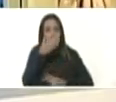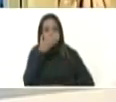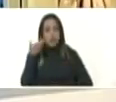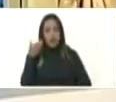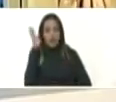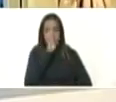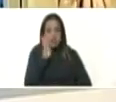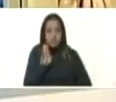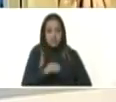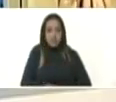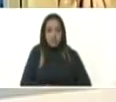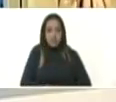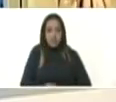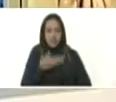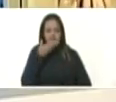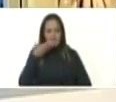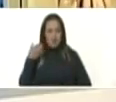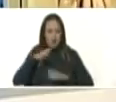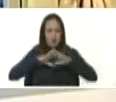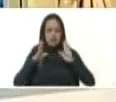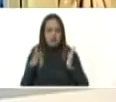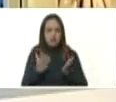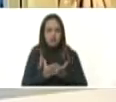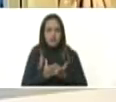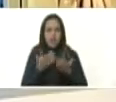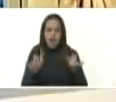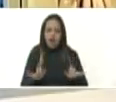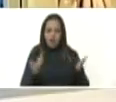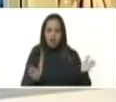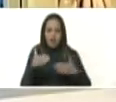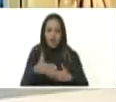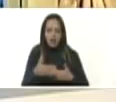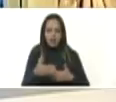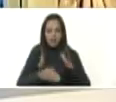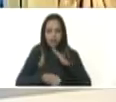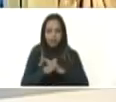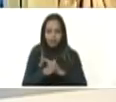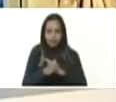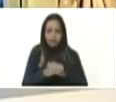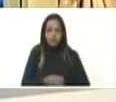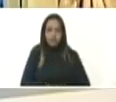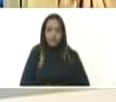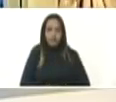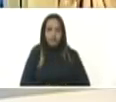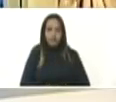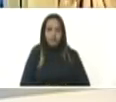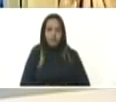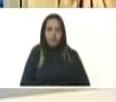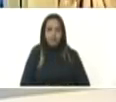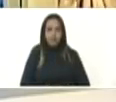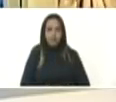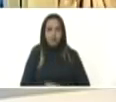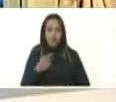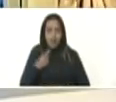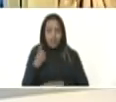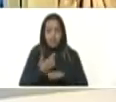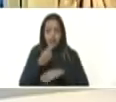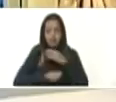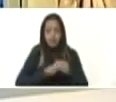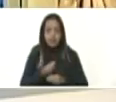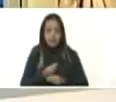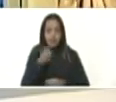el mejor del mundo. Y ahora las cajas CLAP directo, vía satélite. Así debe ser, un país